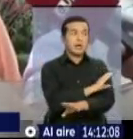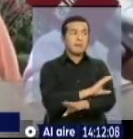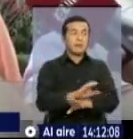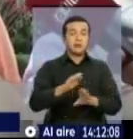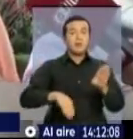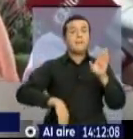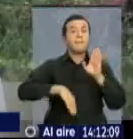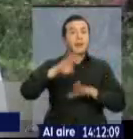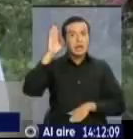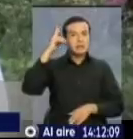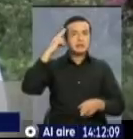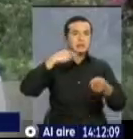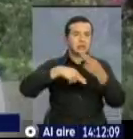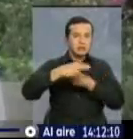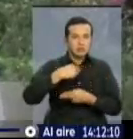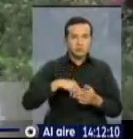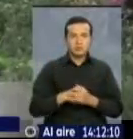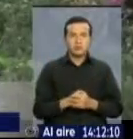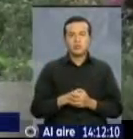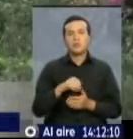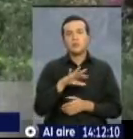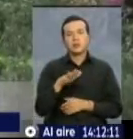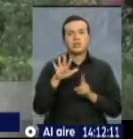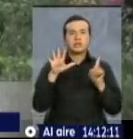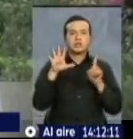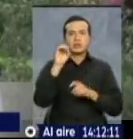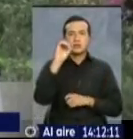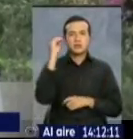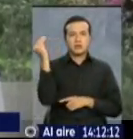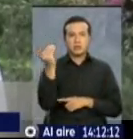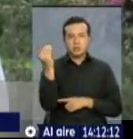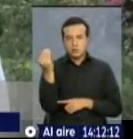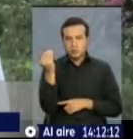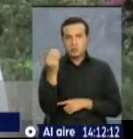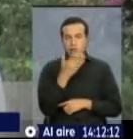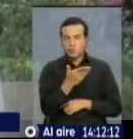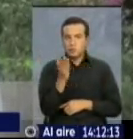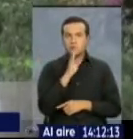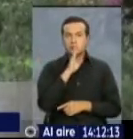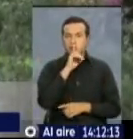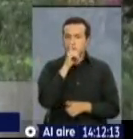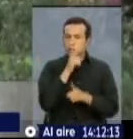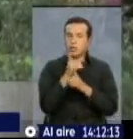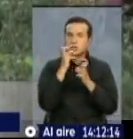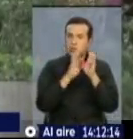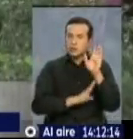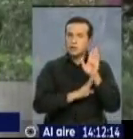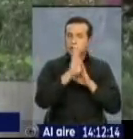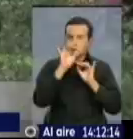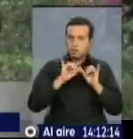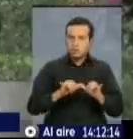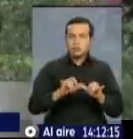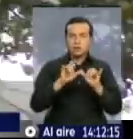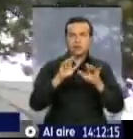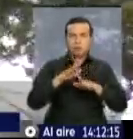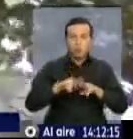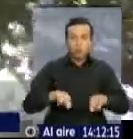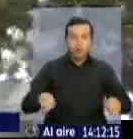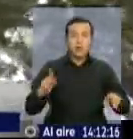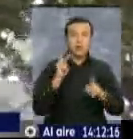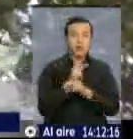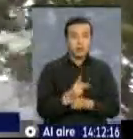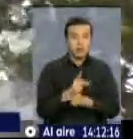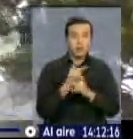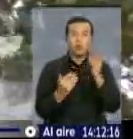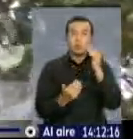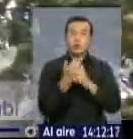más emprendedores. O sea, aproximadamente unos 60 jóvenes que queremos salir adelante ayudando al medio ambiente. Ver que las